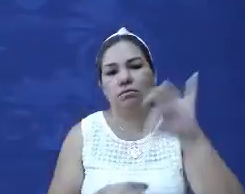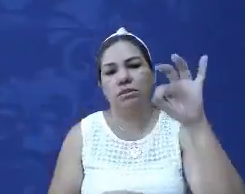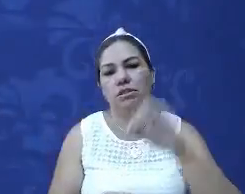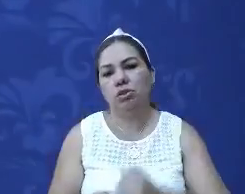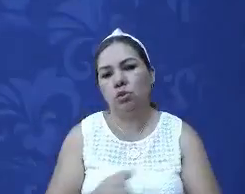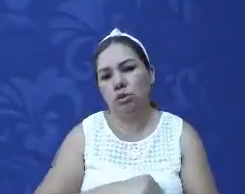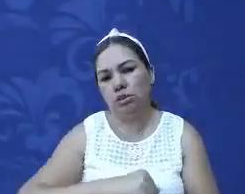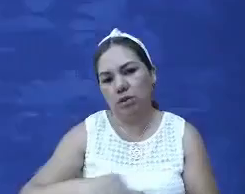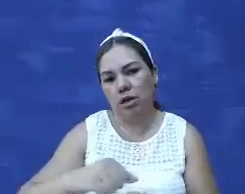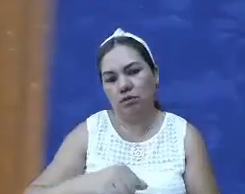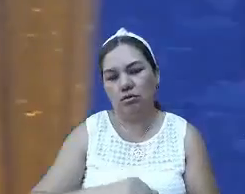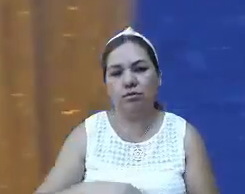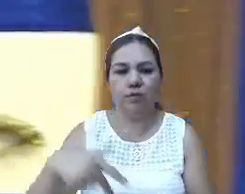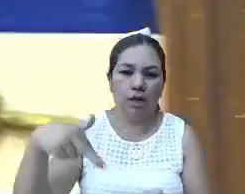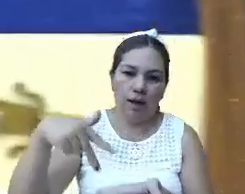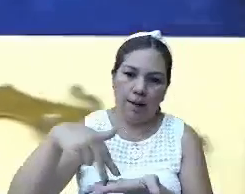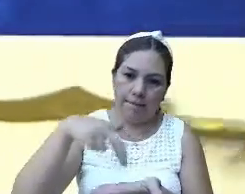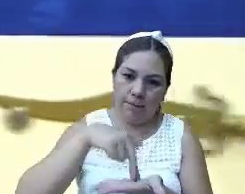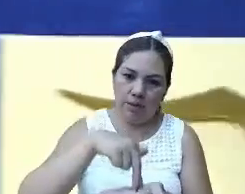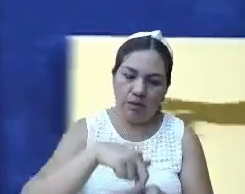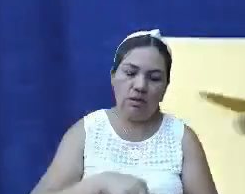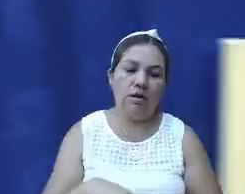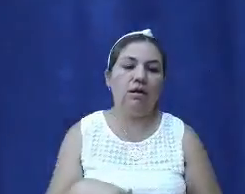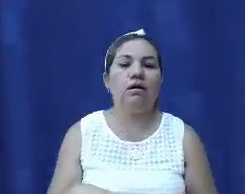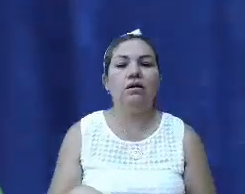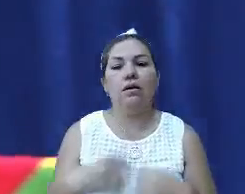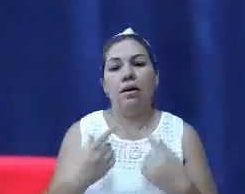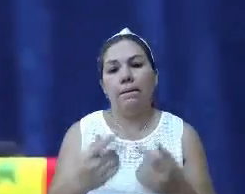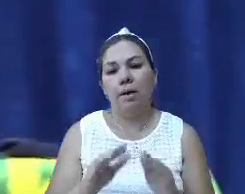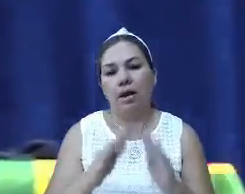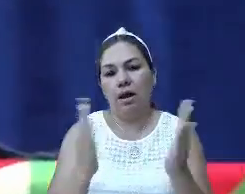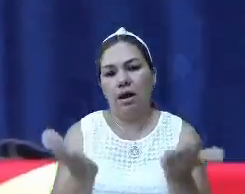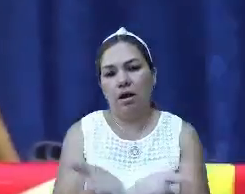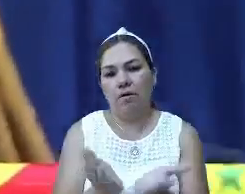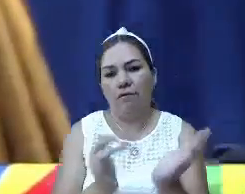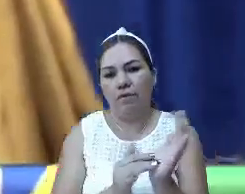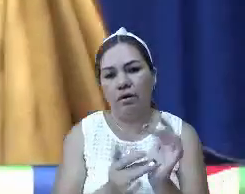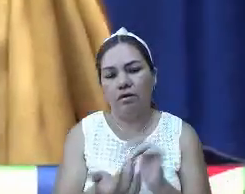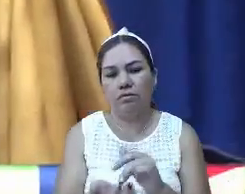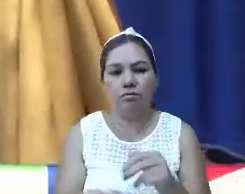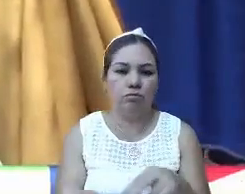con la palabra solamente es letra muerta.